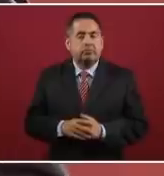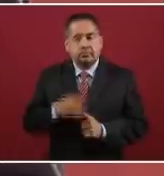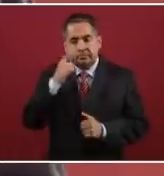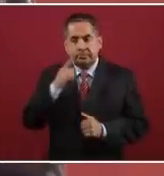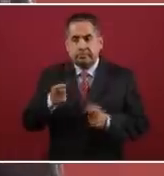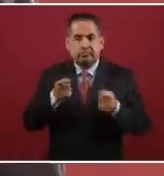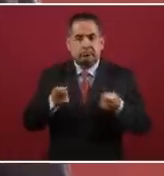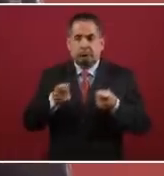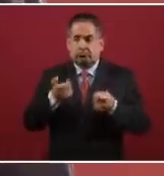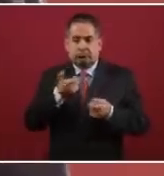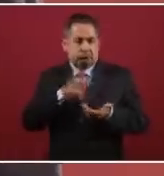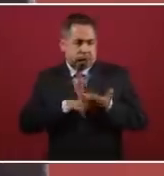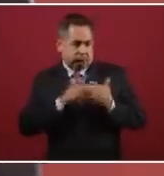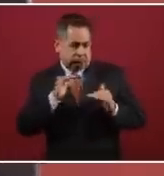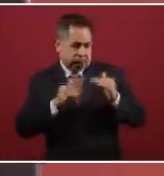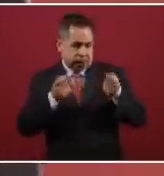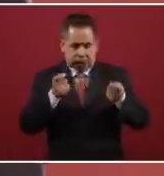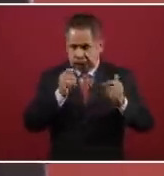controlar precios,